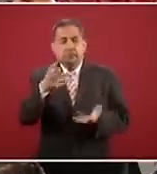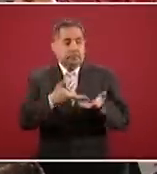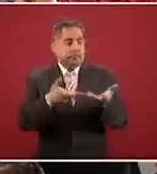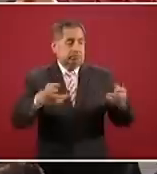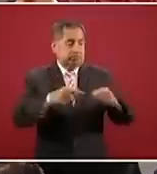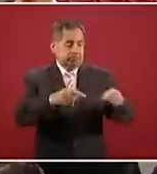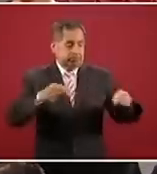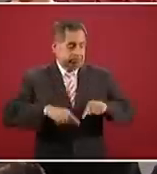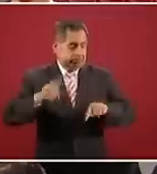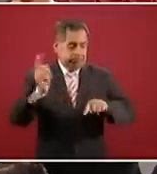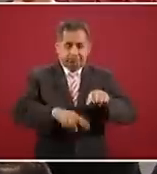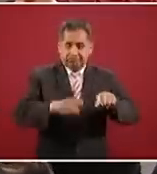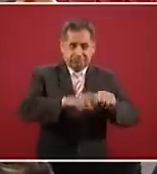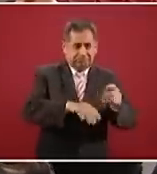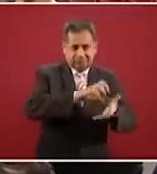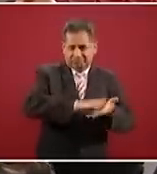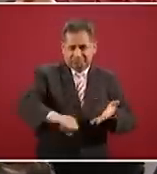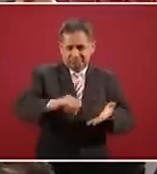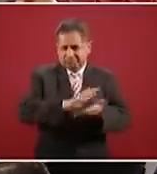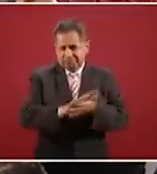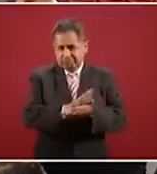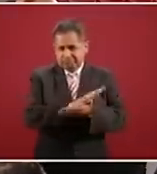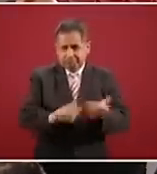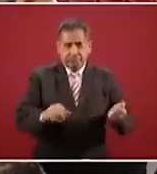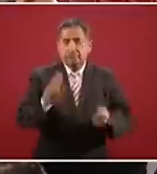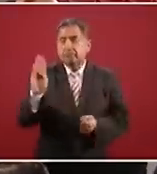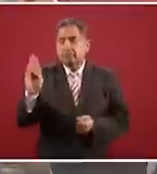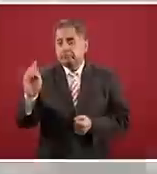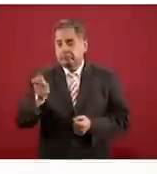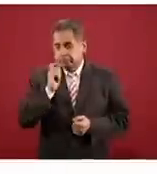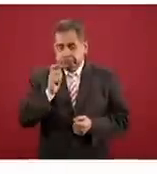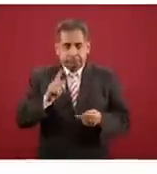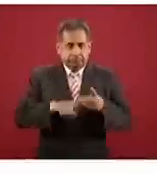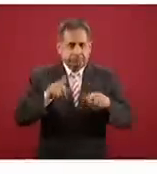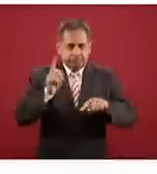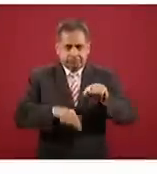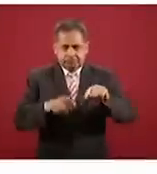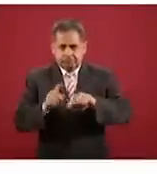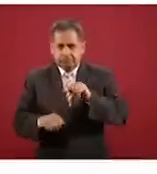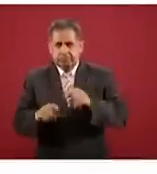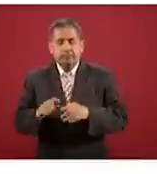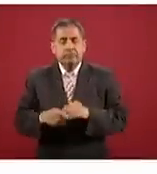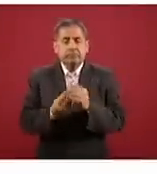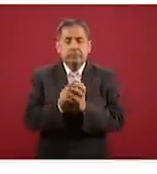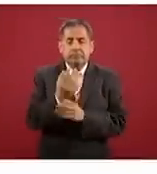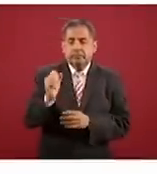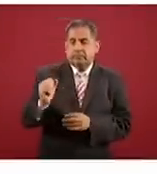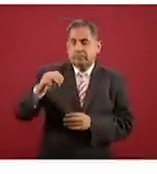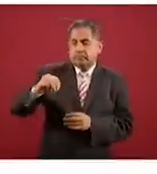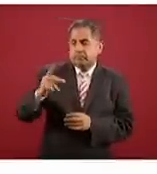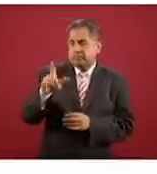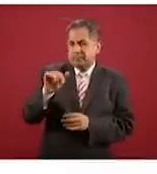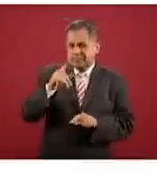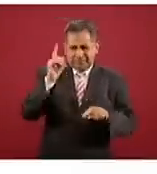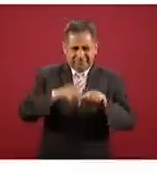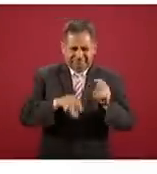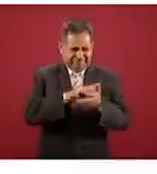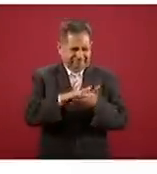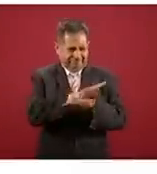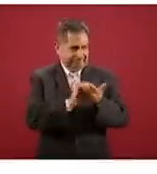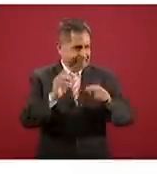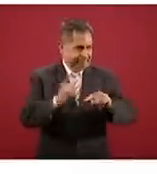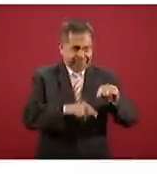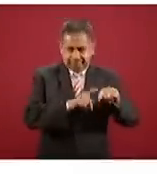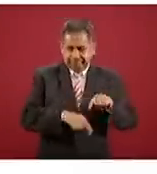hectáreas de marihuana y 12.605 hectáreas de amapola. También en el estimado